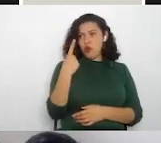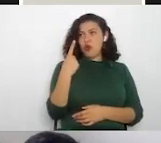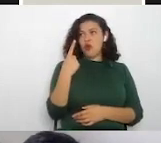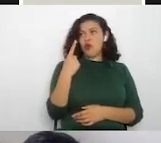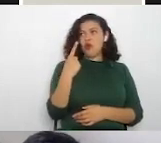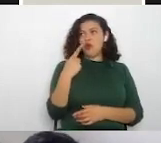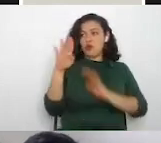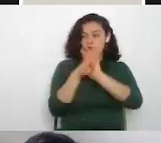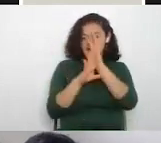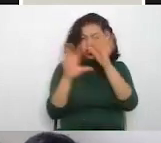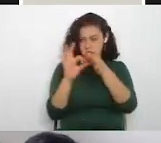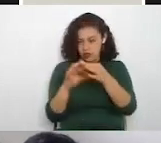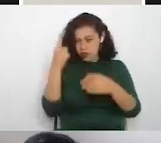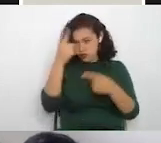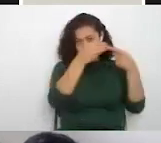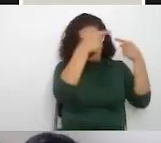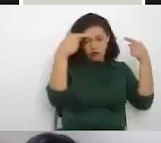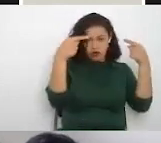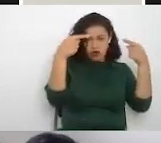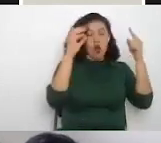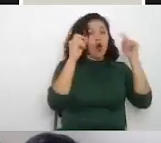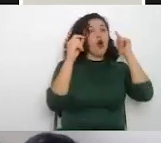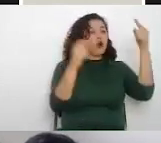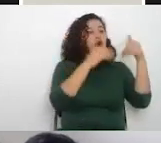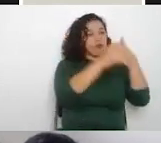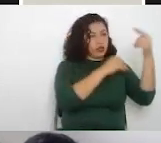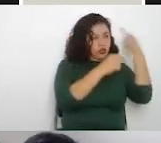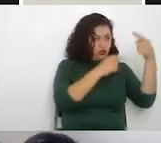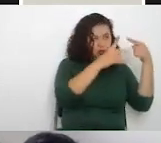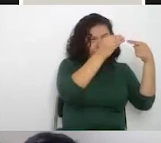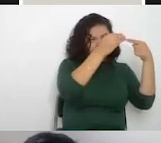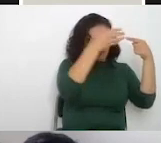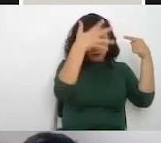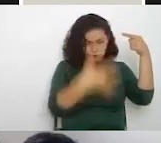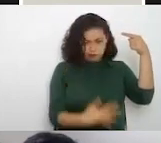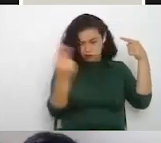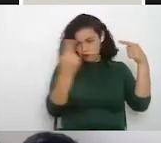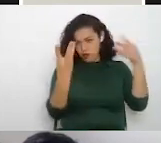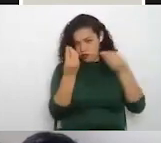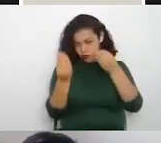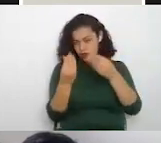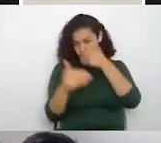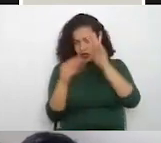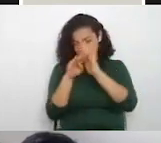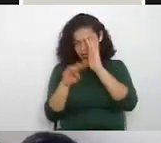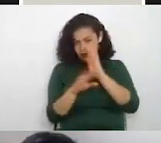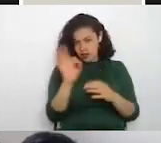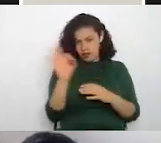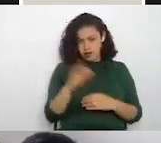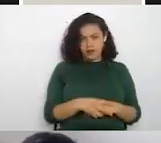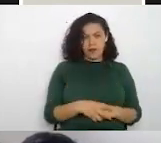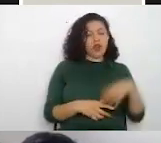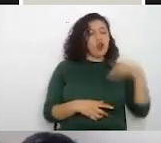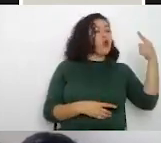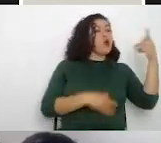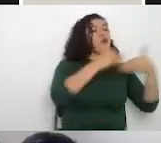que un proceso requiera de varios procedimientos. Por eso es este ejercicio, ¿no? Porque probablemente de un solo